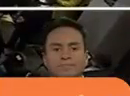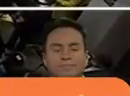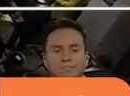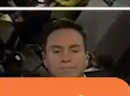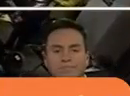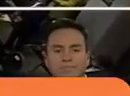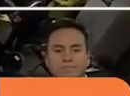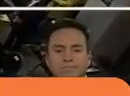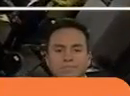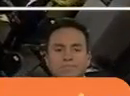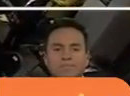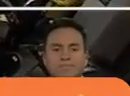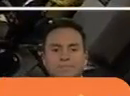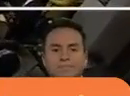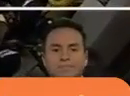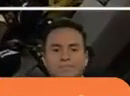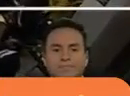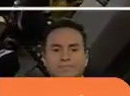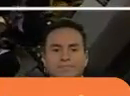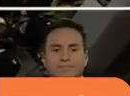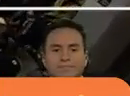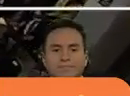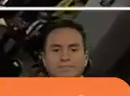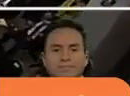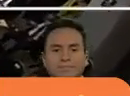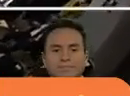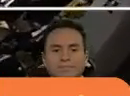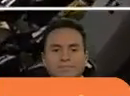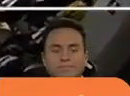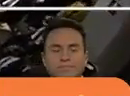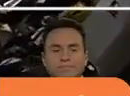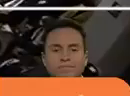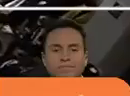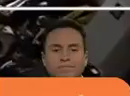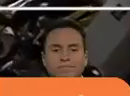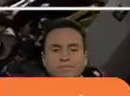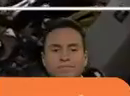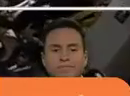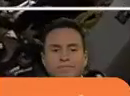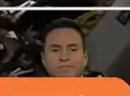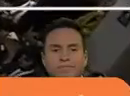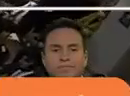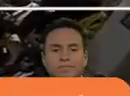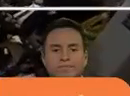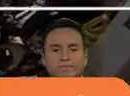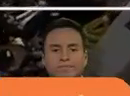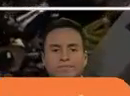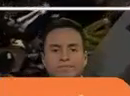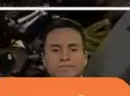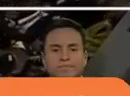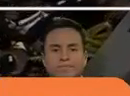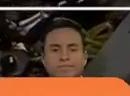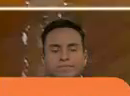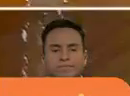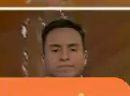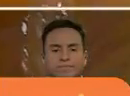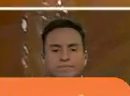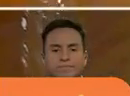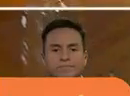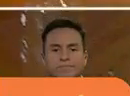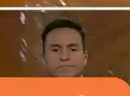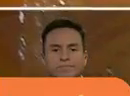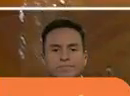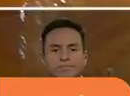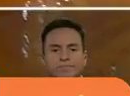cosa, lo mejor y lo peor según su propia opinión. Diputado, adelante.